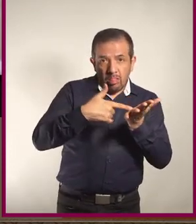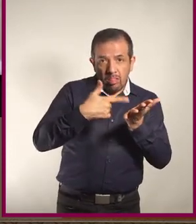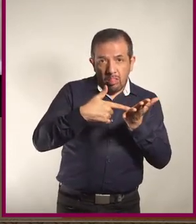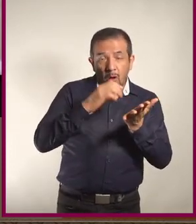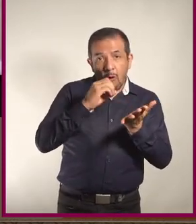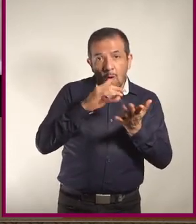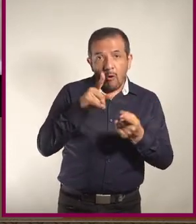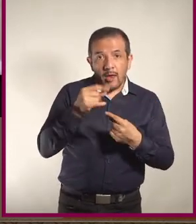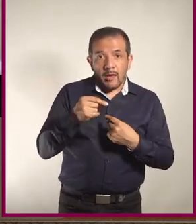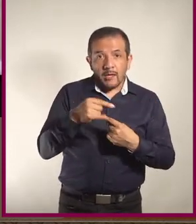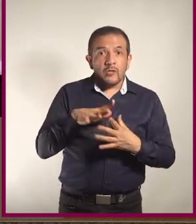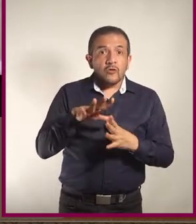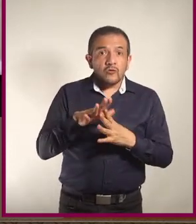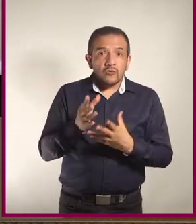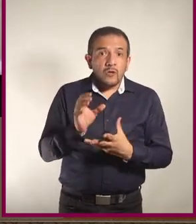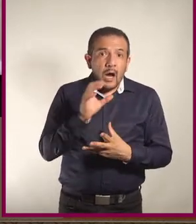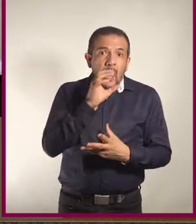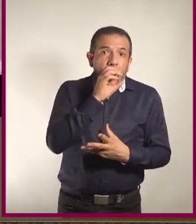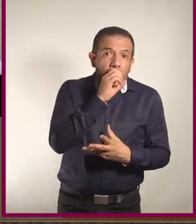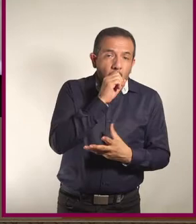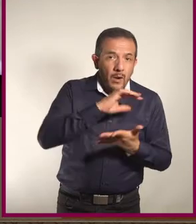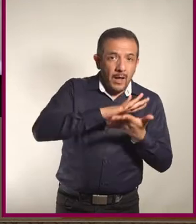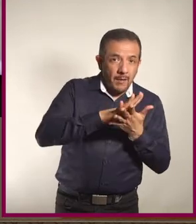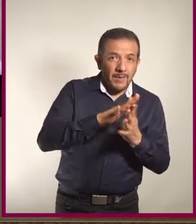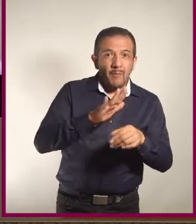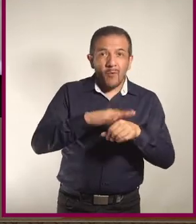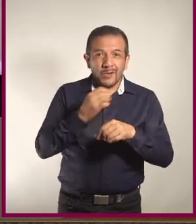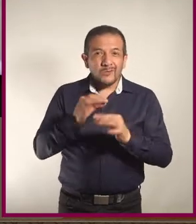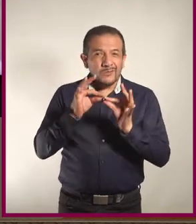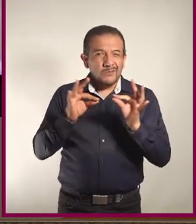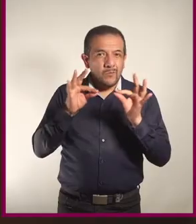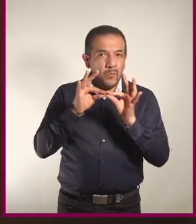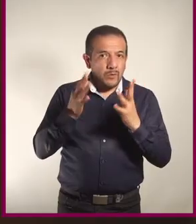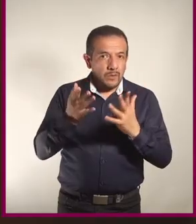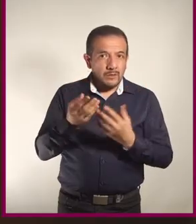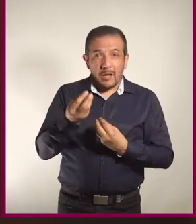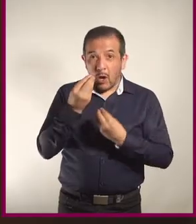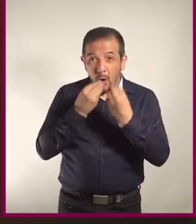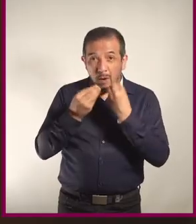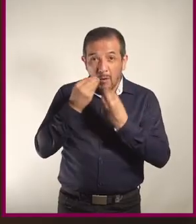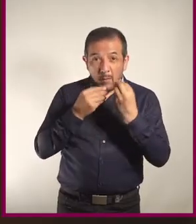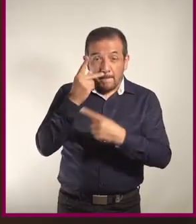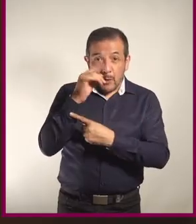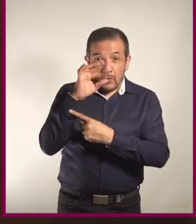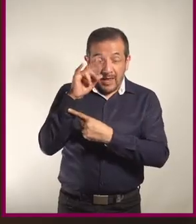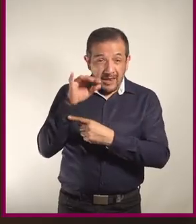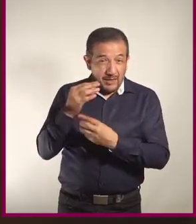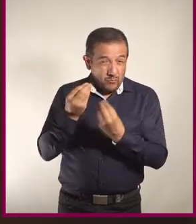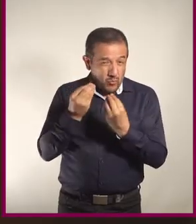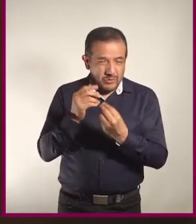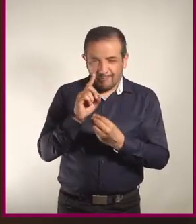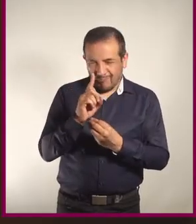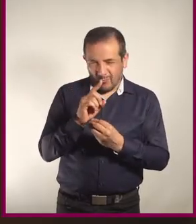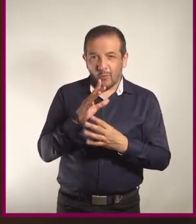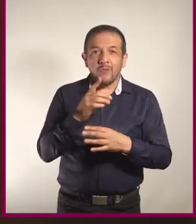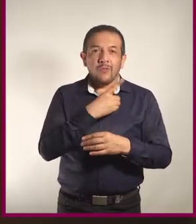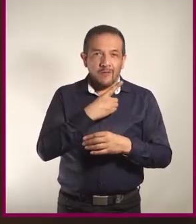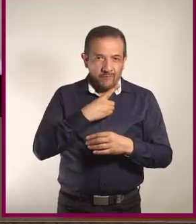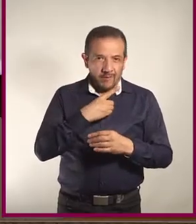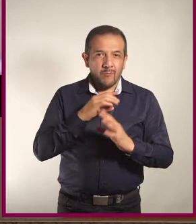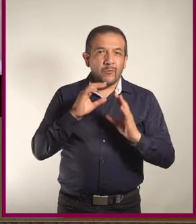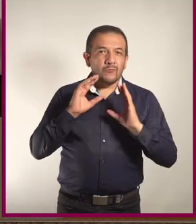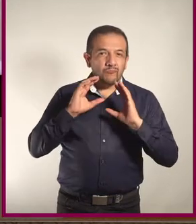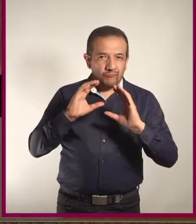o se van a producir calorías. Entonces, no es bueno consumir demasiada proteína,